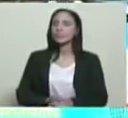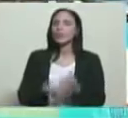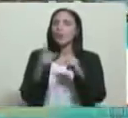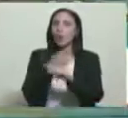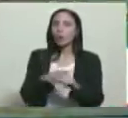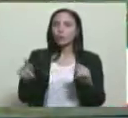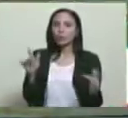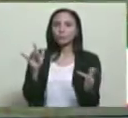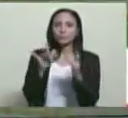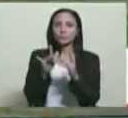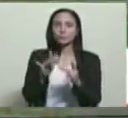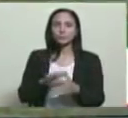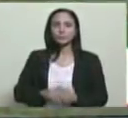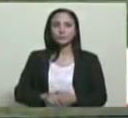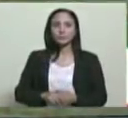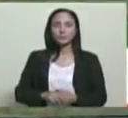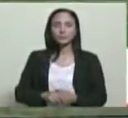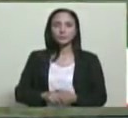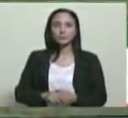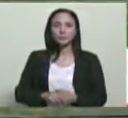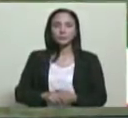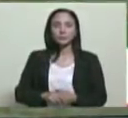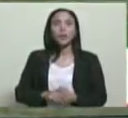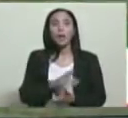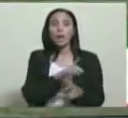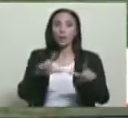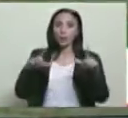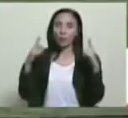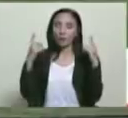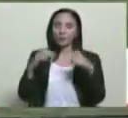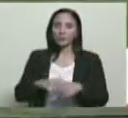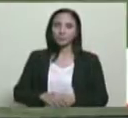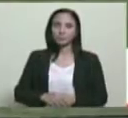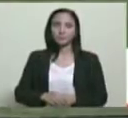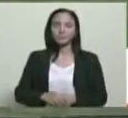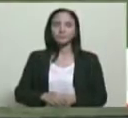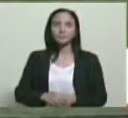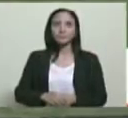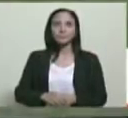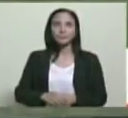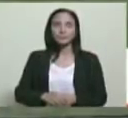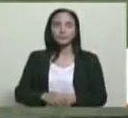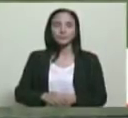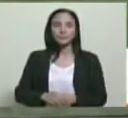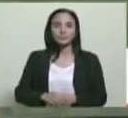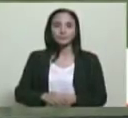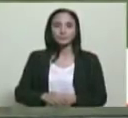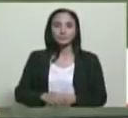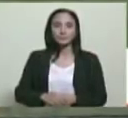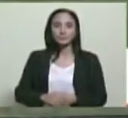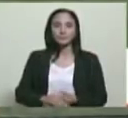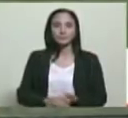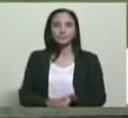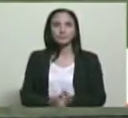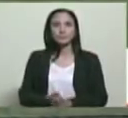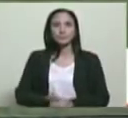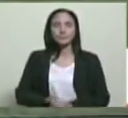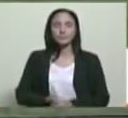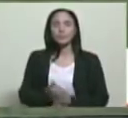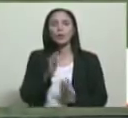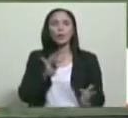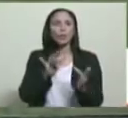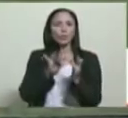directamente a Ciudad Caribia. Allá en La Guaira, municipio La Guaira, para que